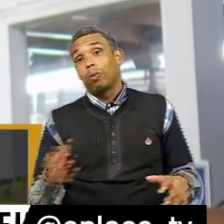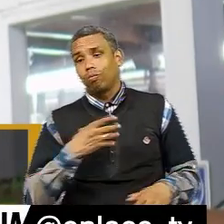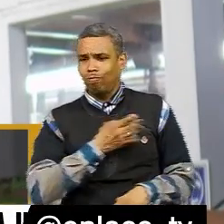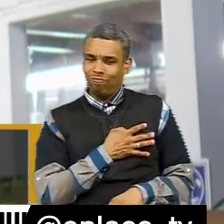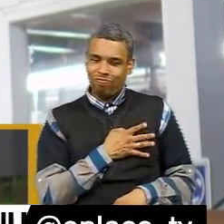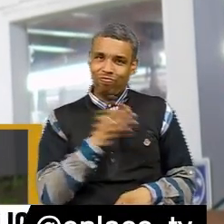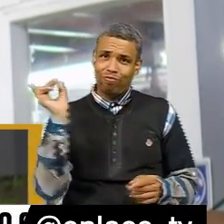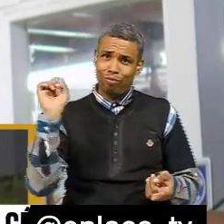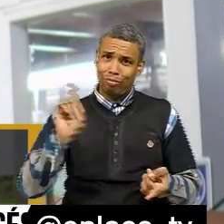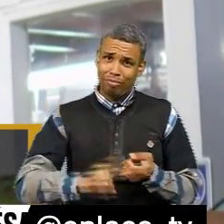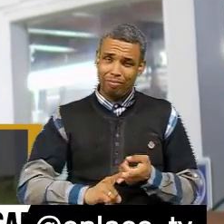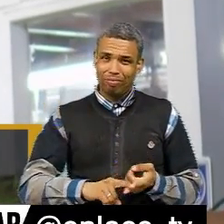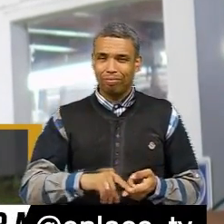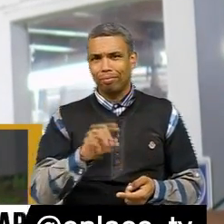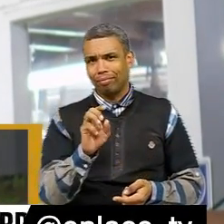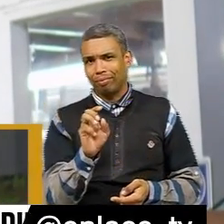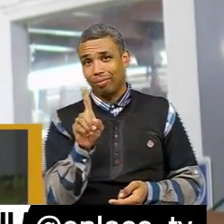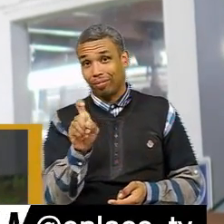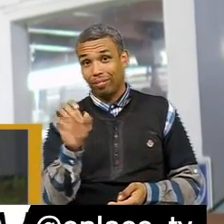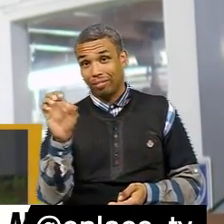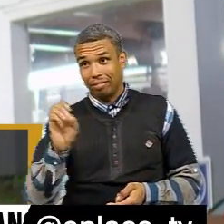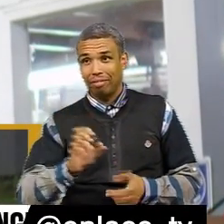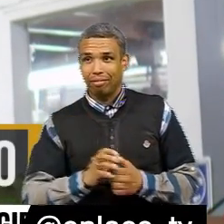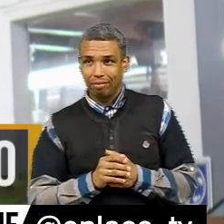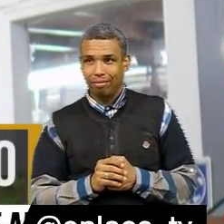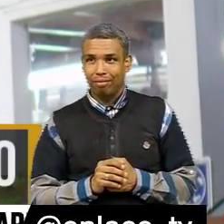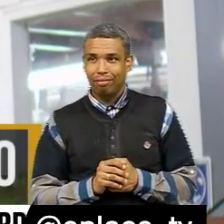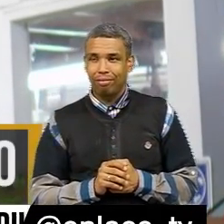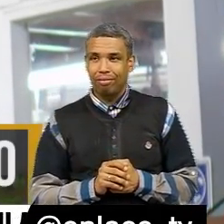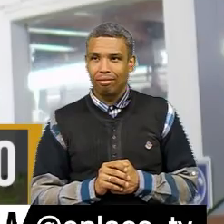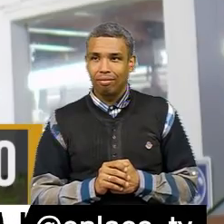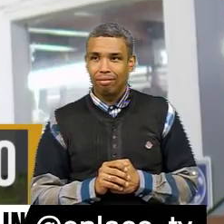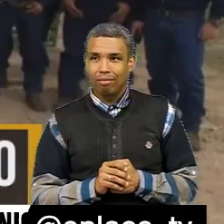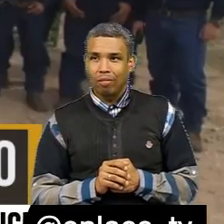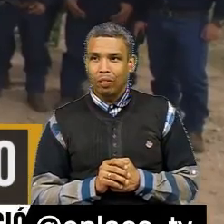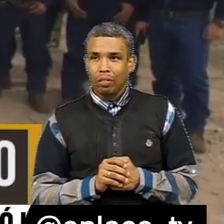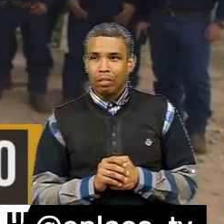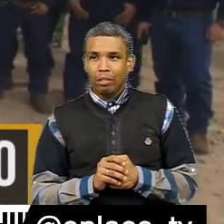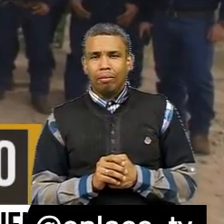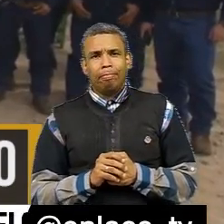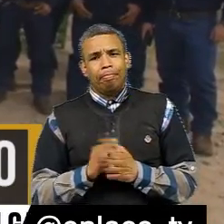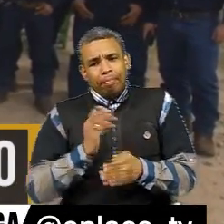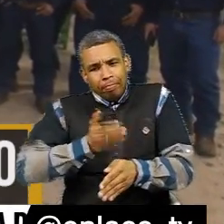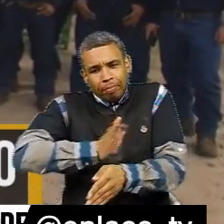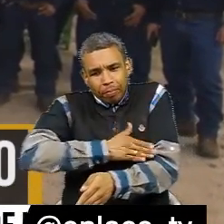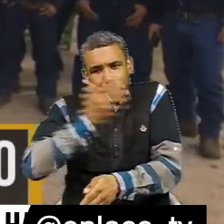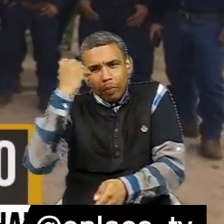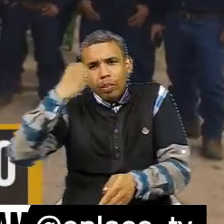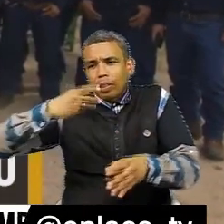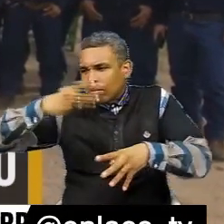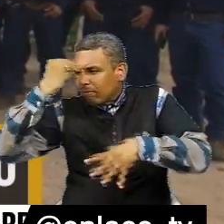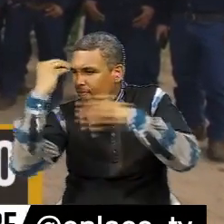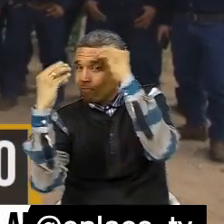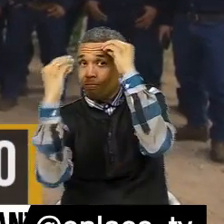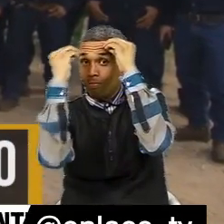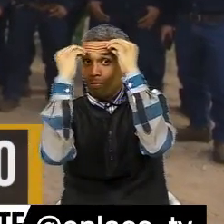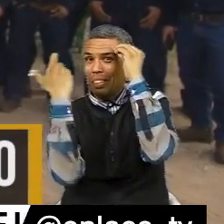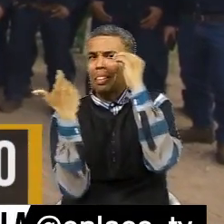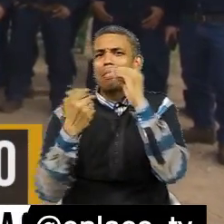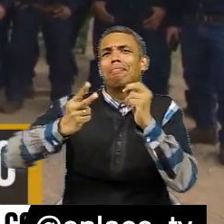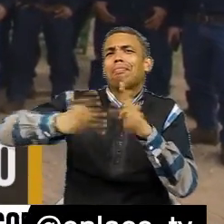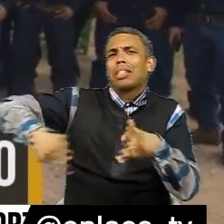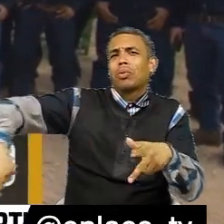el aporte que se ha podido realizar a la ciudad. Por supuesto, con el aprendizaje de esos clientes exigentes que nos han permitido a